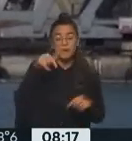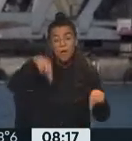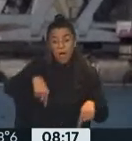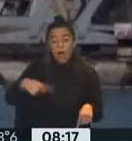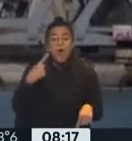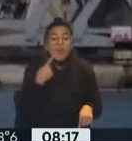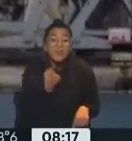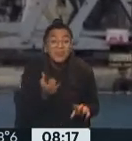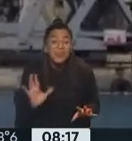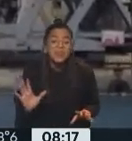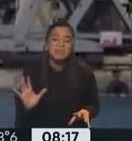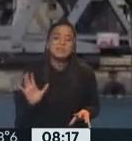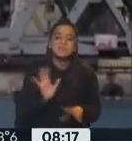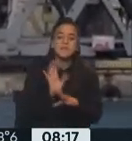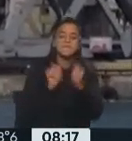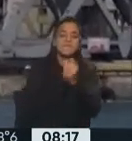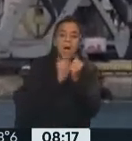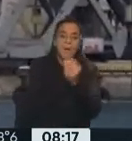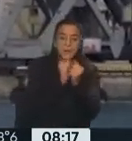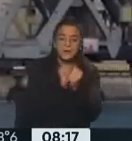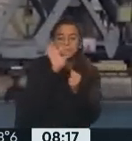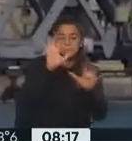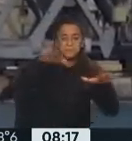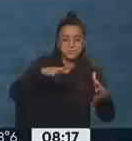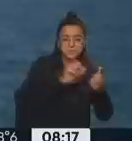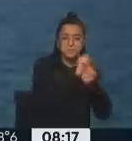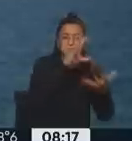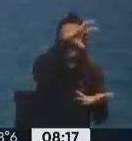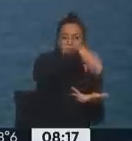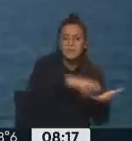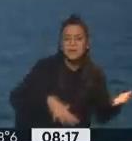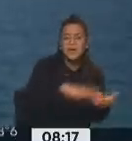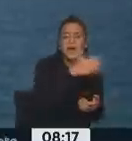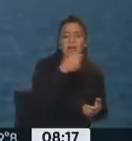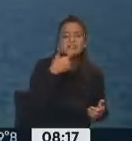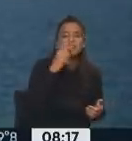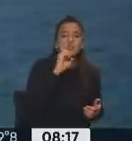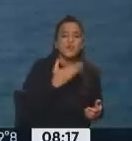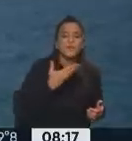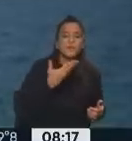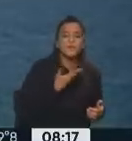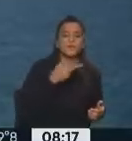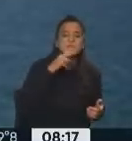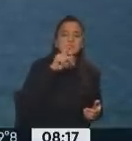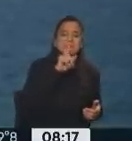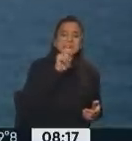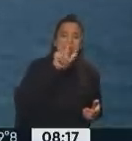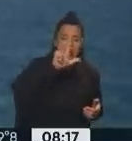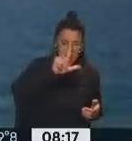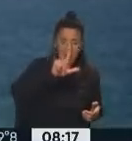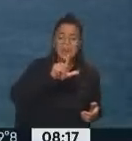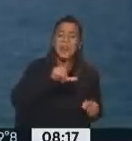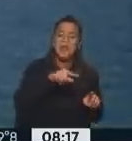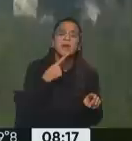momento de la fábrica o de esta instalación este previo a soft al del cual estamos hablando ya hace varias semanas